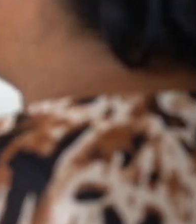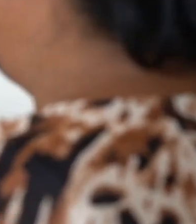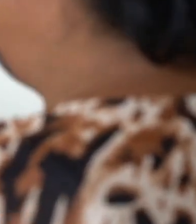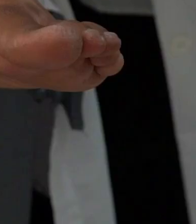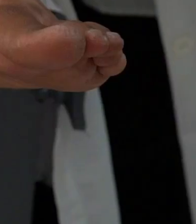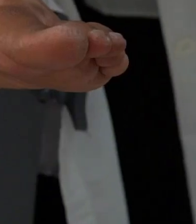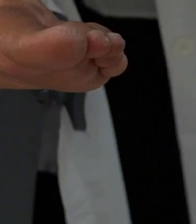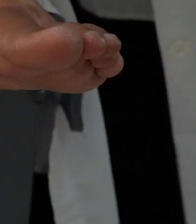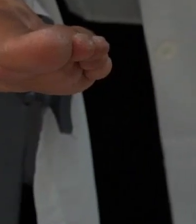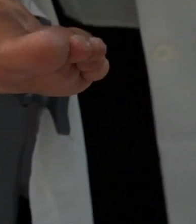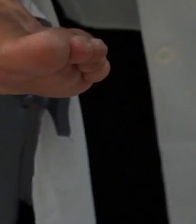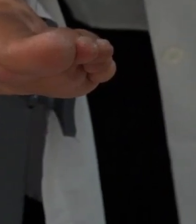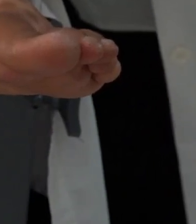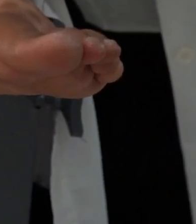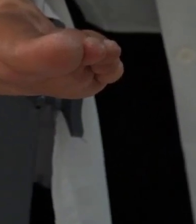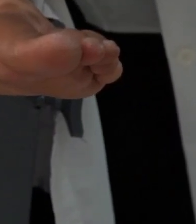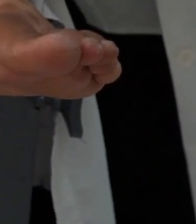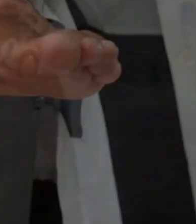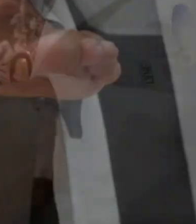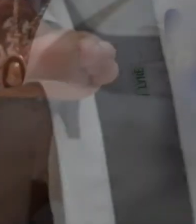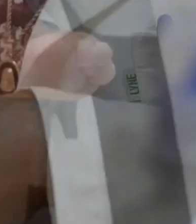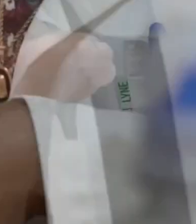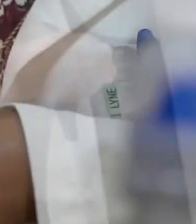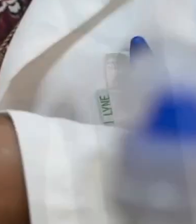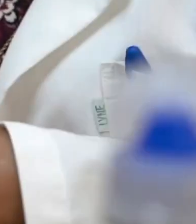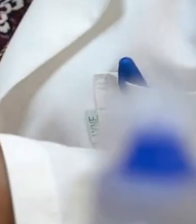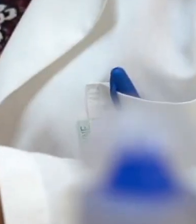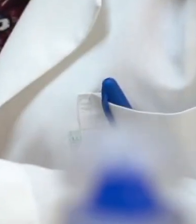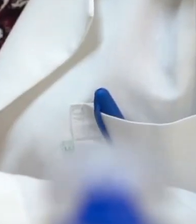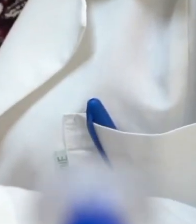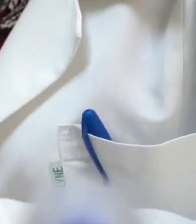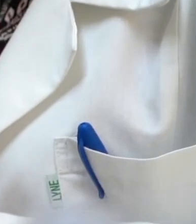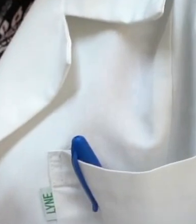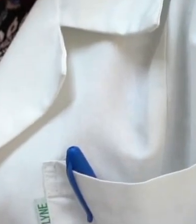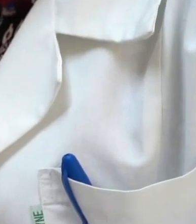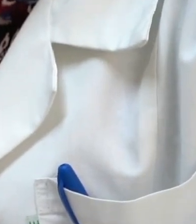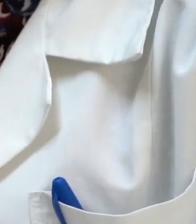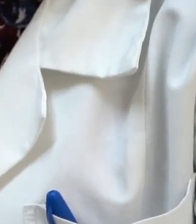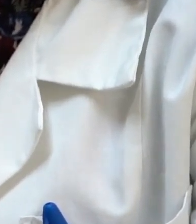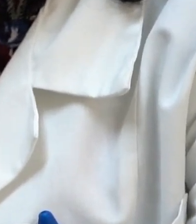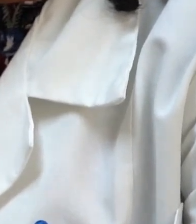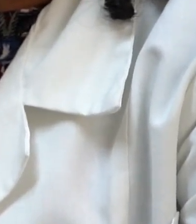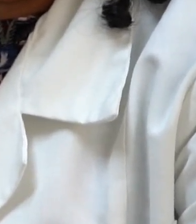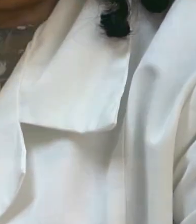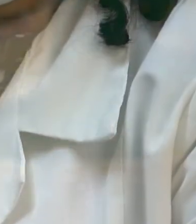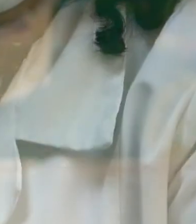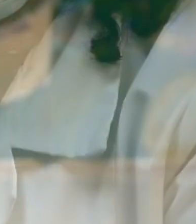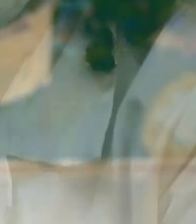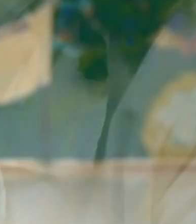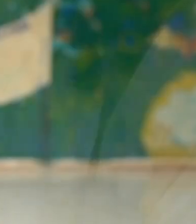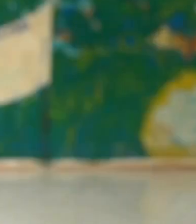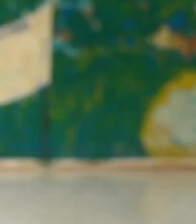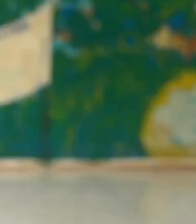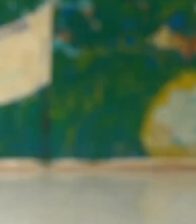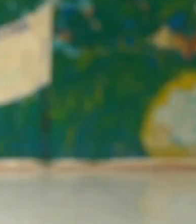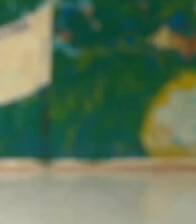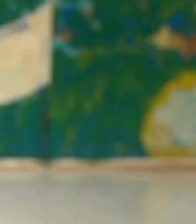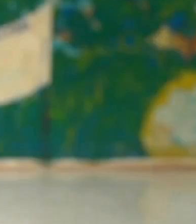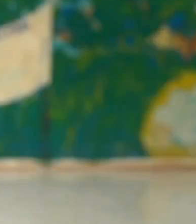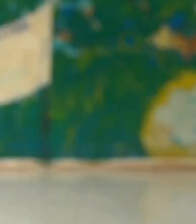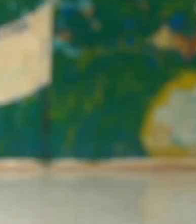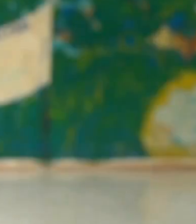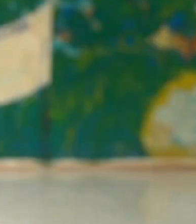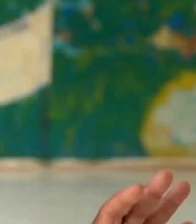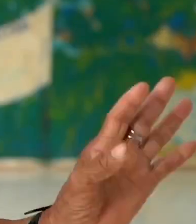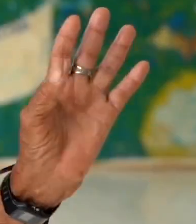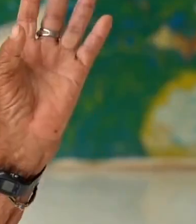y para el día jueves ya estaban los resultados. Hasta ahorita ya se está haciendo otra vez. Y ya le estamos dando gracias a